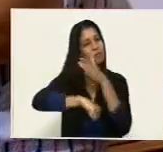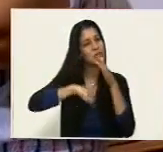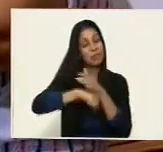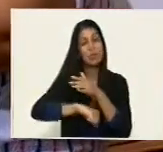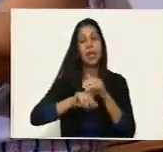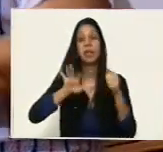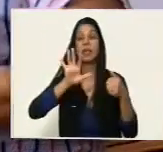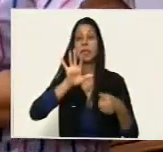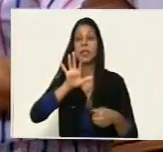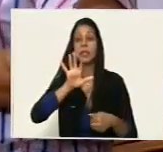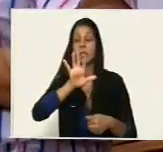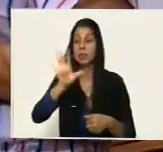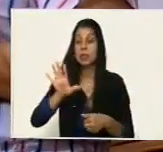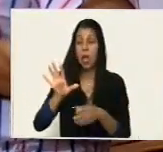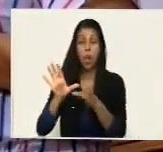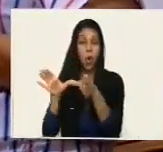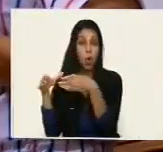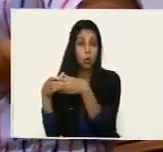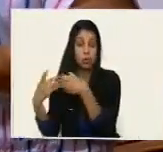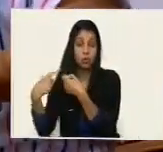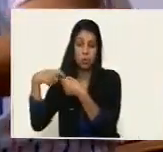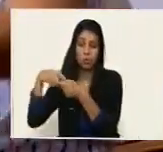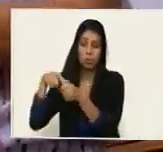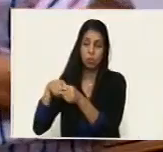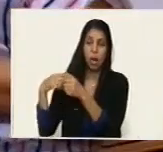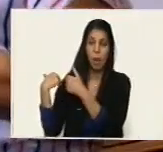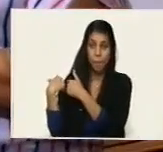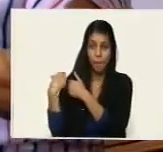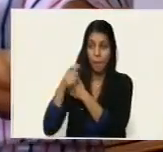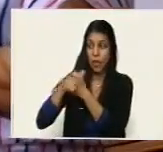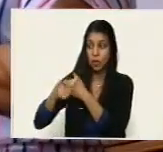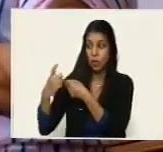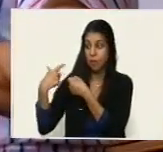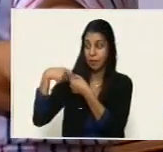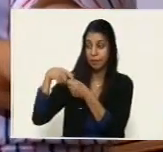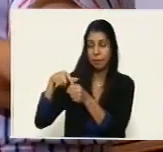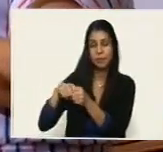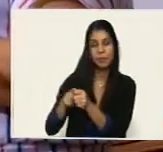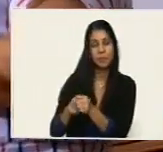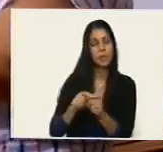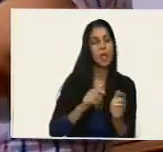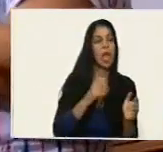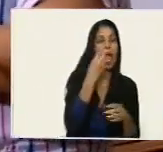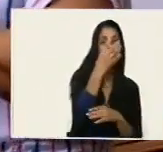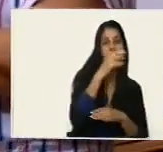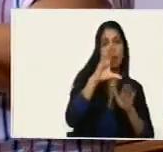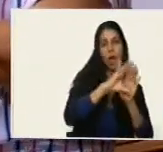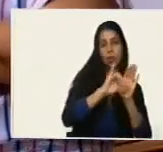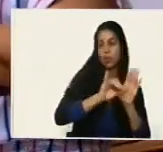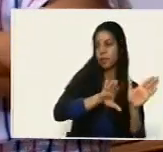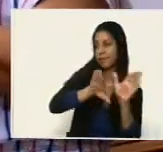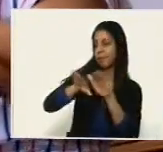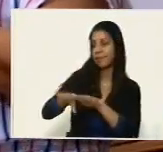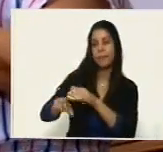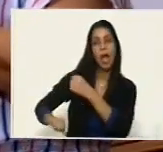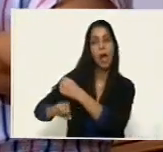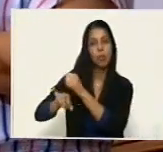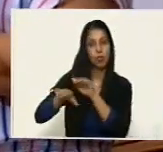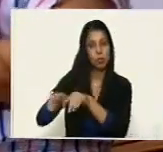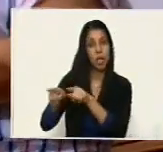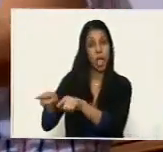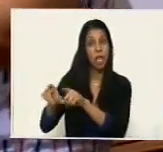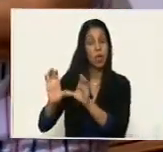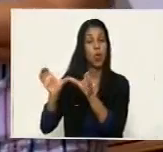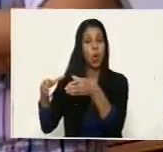cinco compañeros de ese comité evaluador van a contar con esta Asamblea Nacional Constituyente para el apoyo y la evaluación de lo que haya que